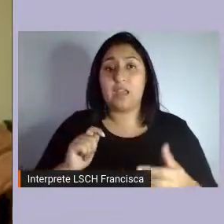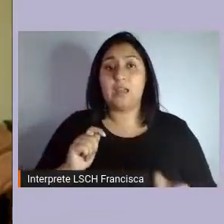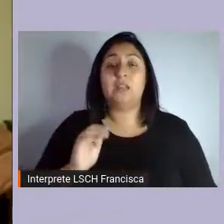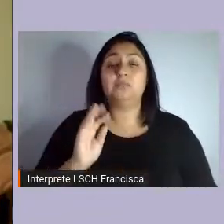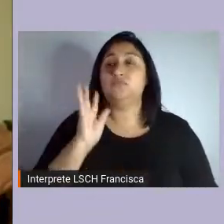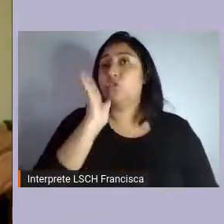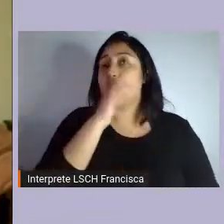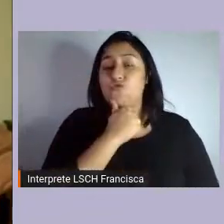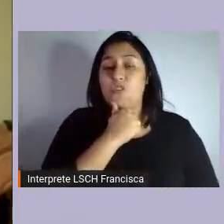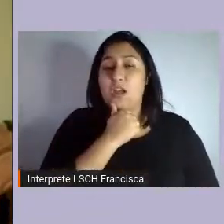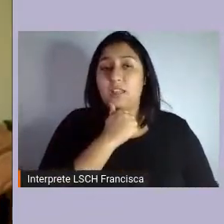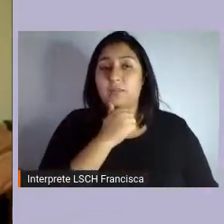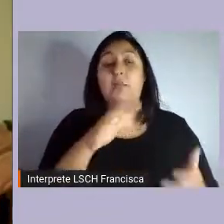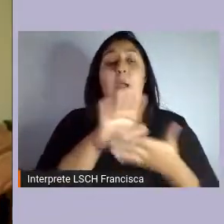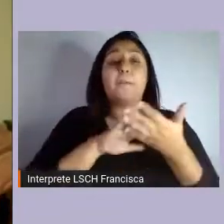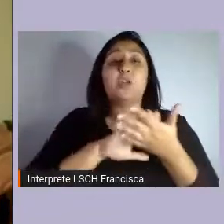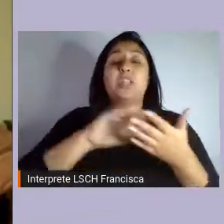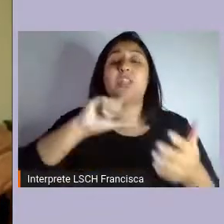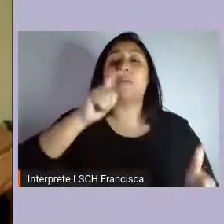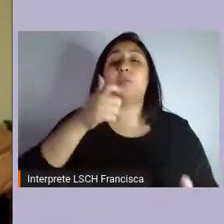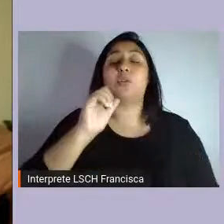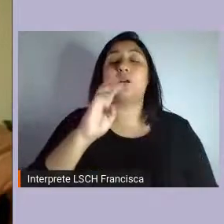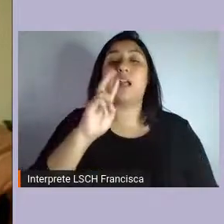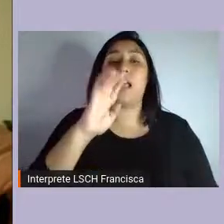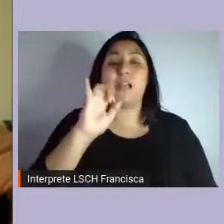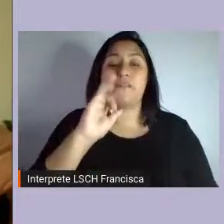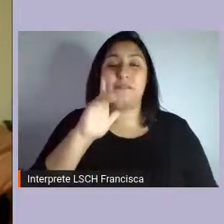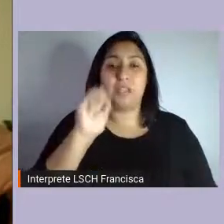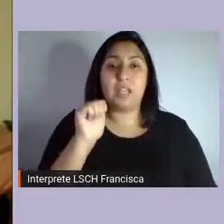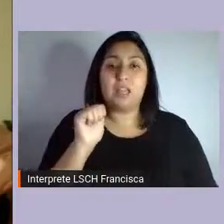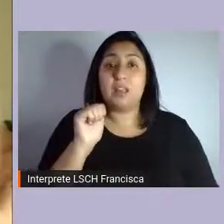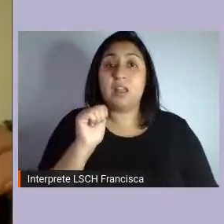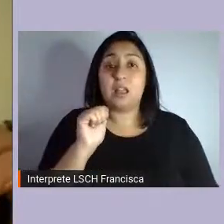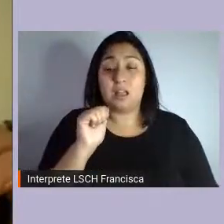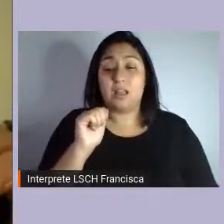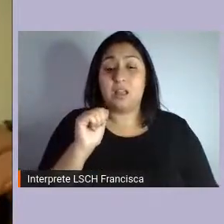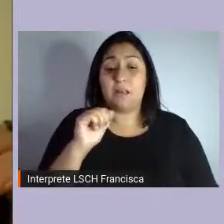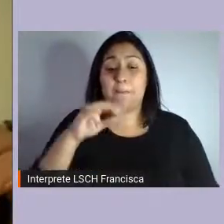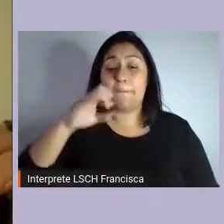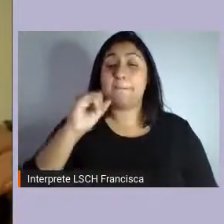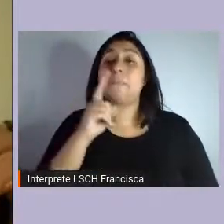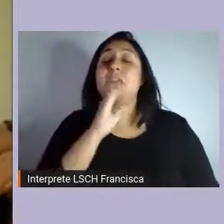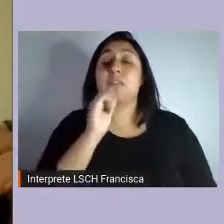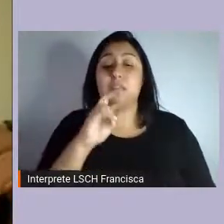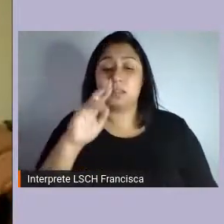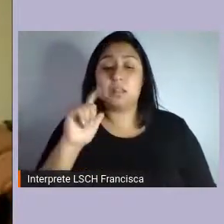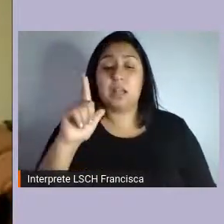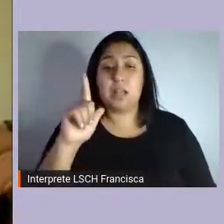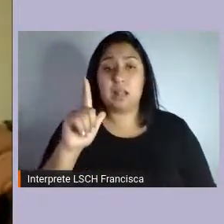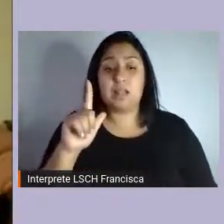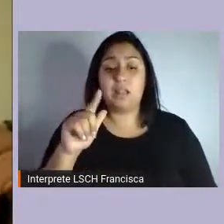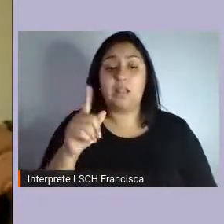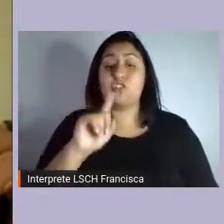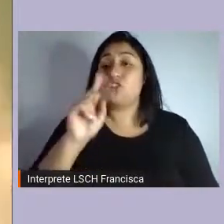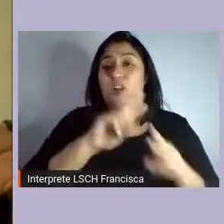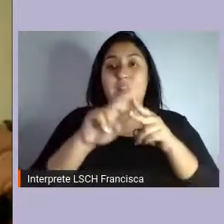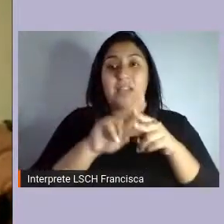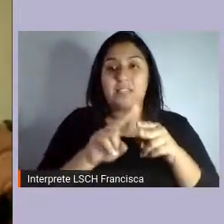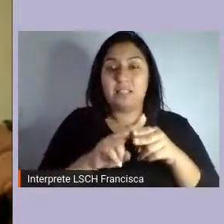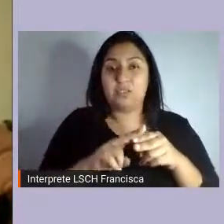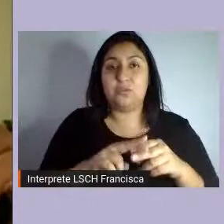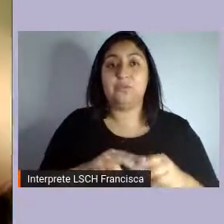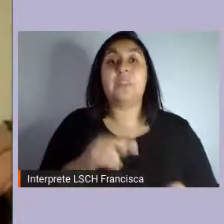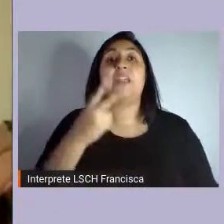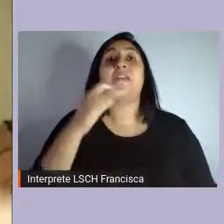que le llamó la autobiografía, o sea, una par de páginas, pero no hizo su... Violeta Parra la hizo, no la publicó, se